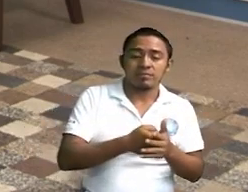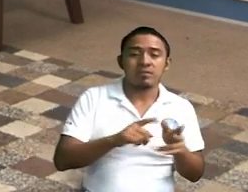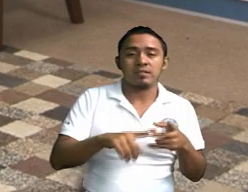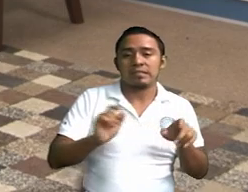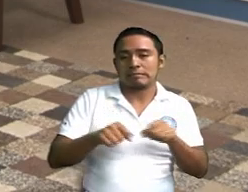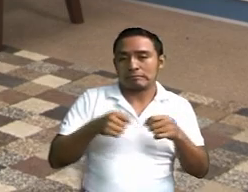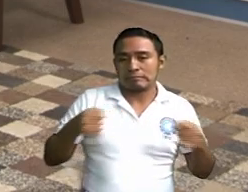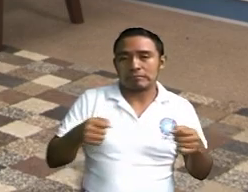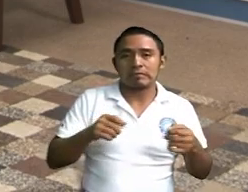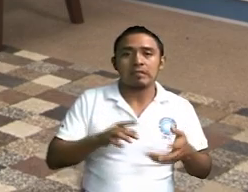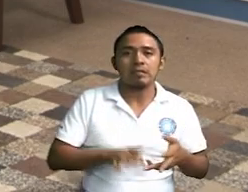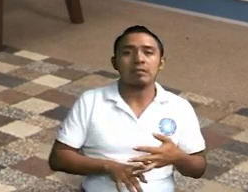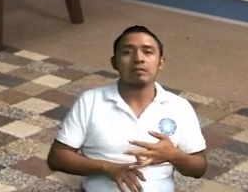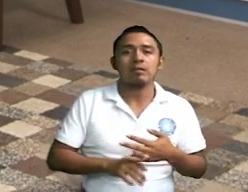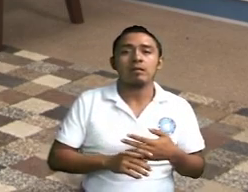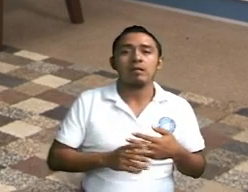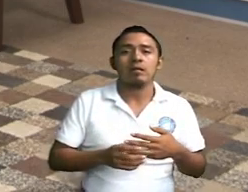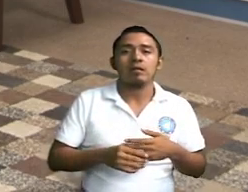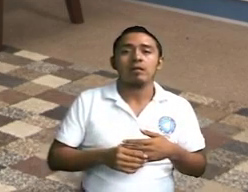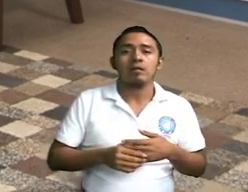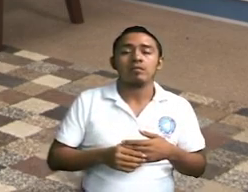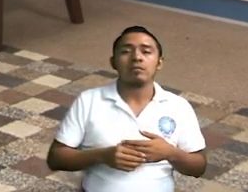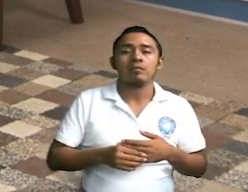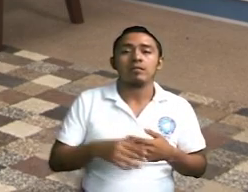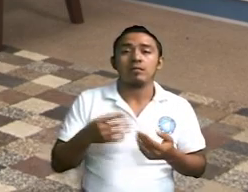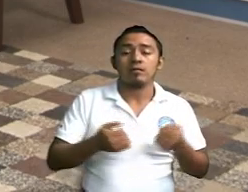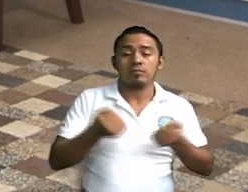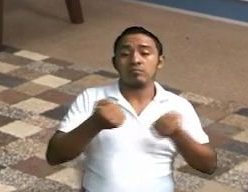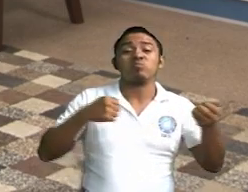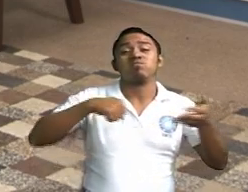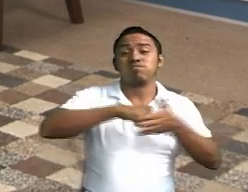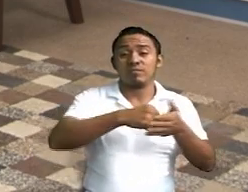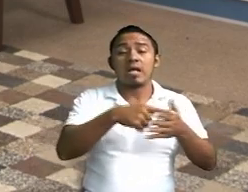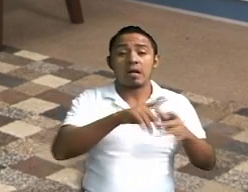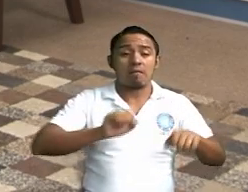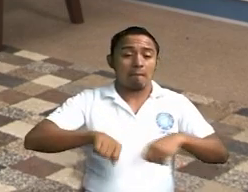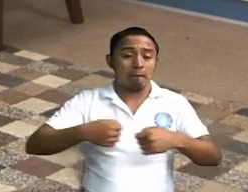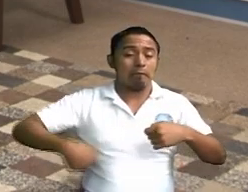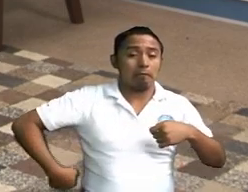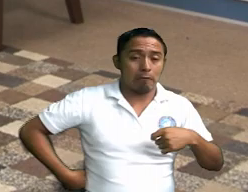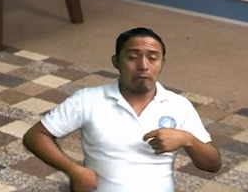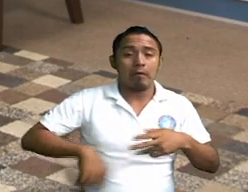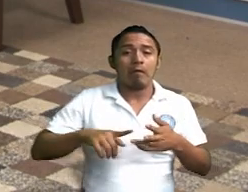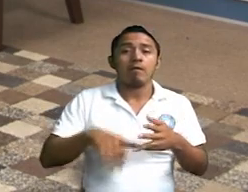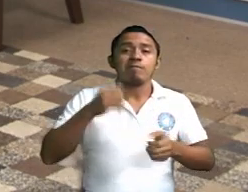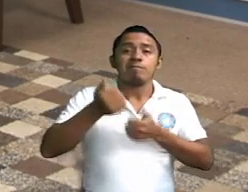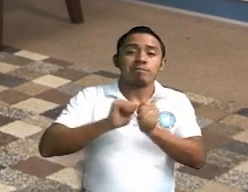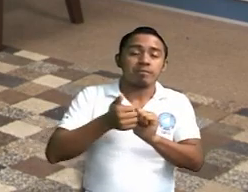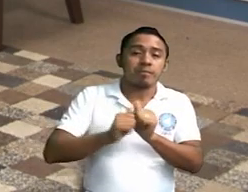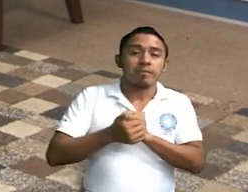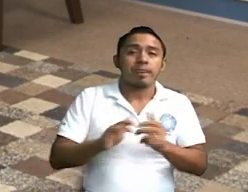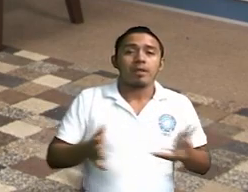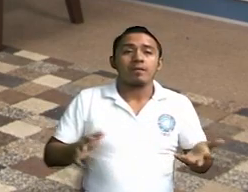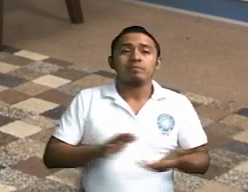la actualidad, como estamos, ¿verdad?, con los traumas automovilísticos, traumas en el deporte y traumas